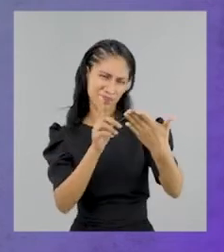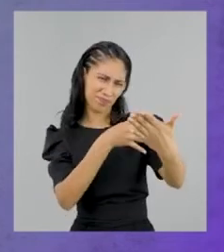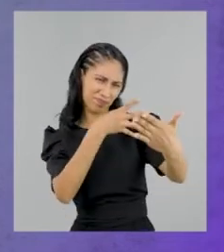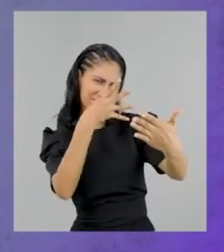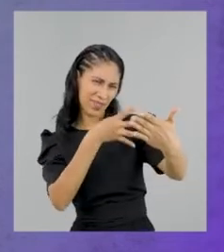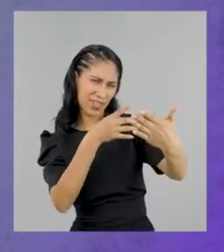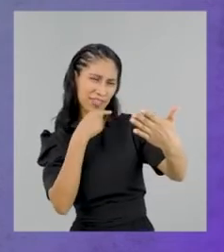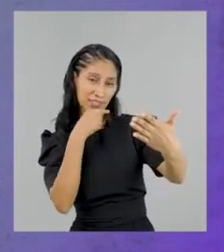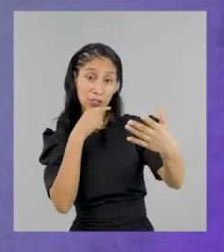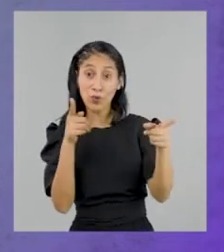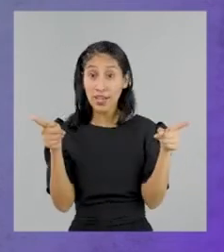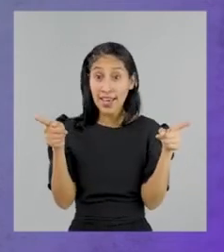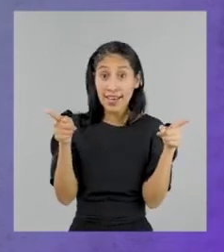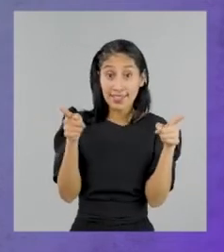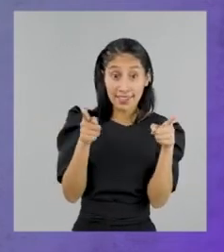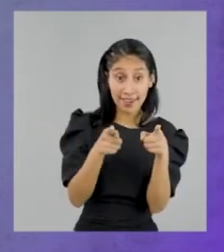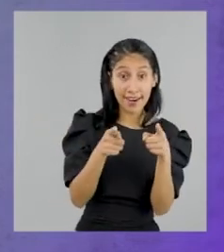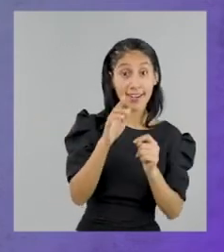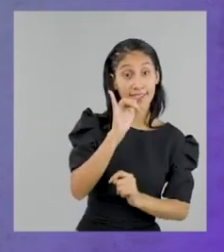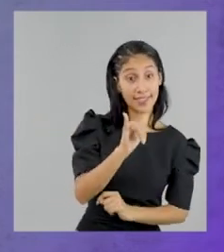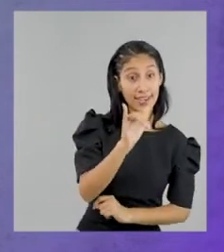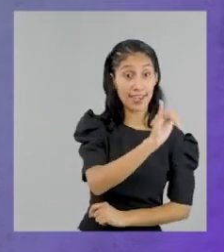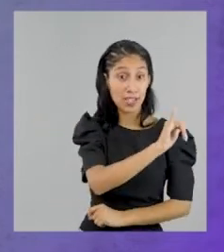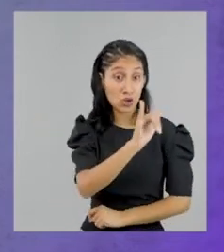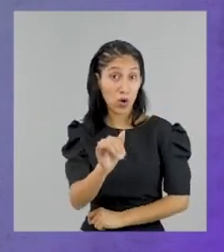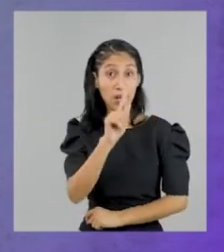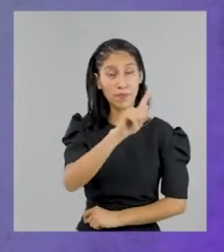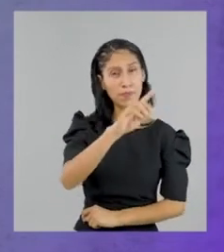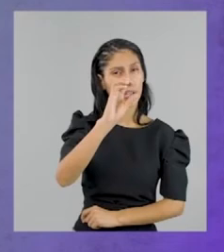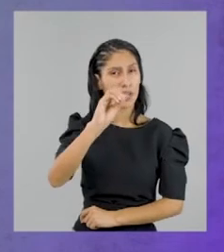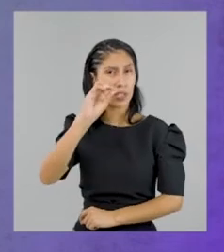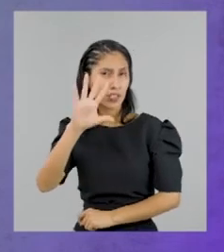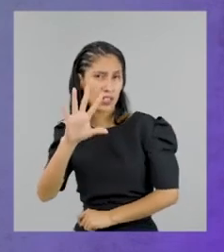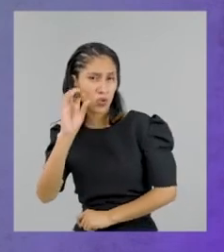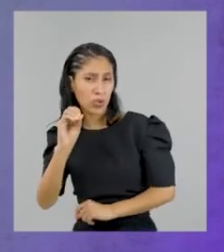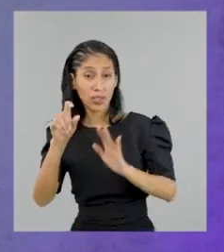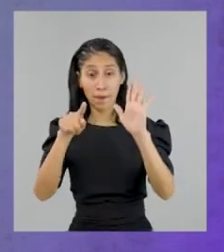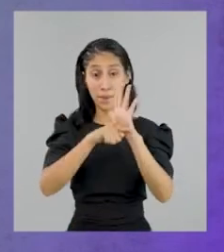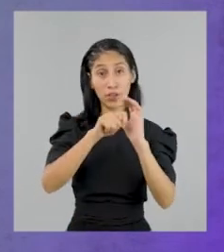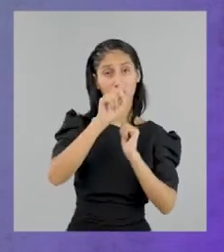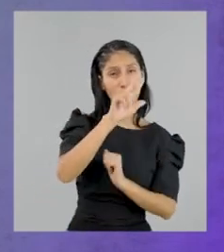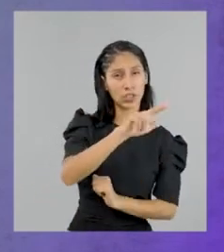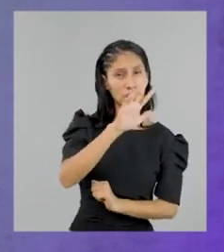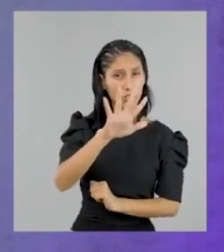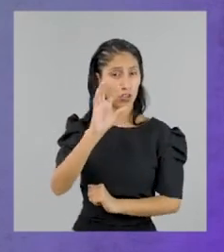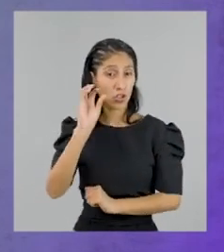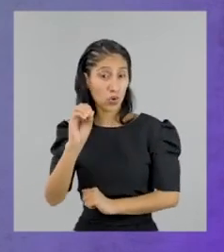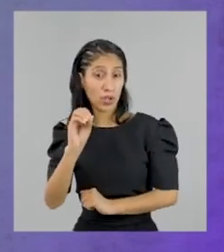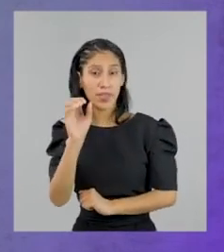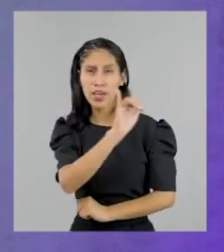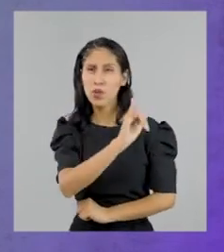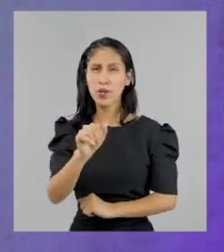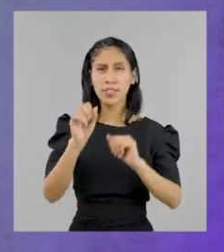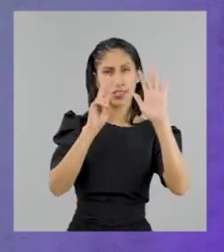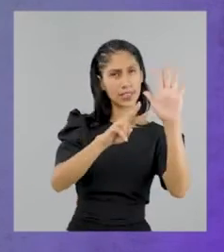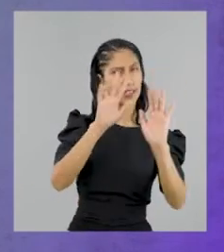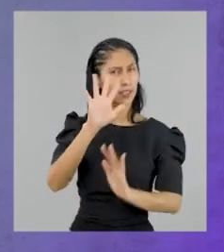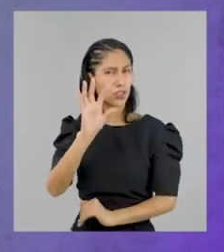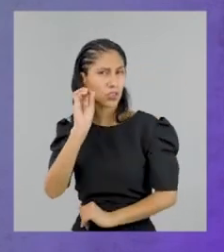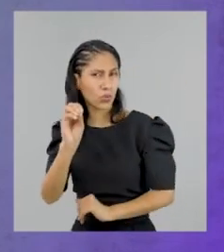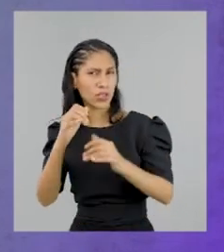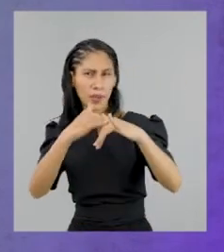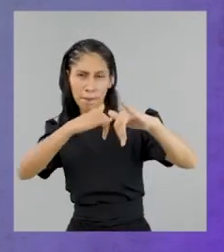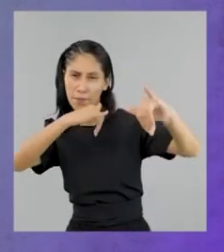tanto, se tuvo que acercar y igual 1050 menos 350